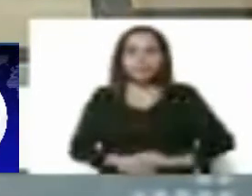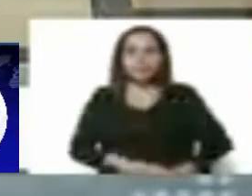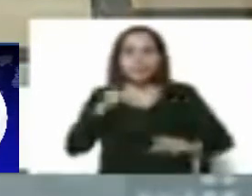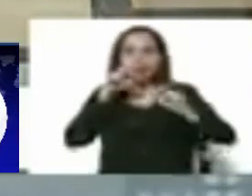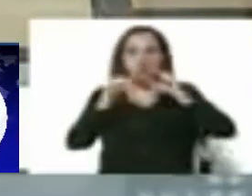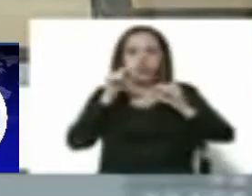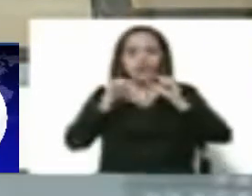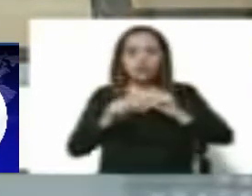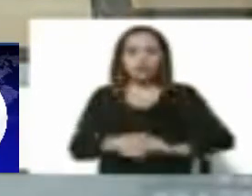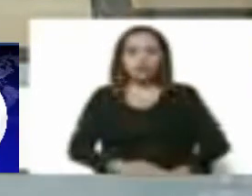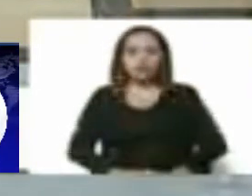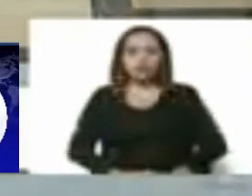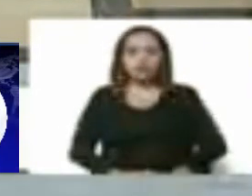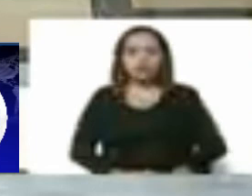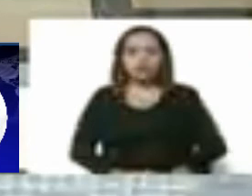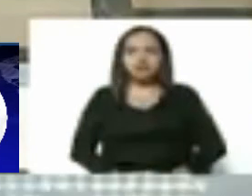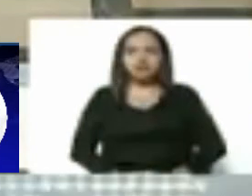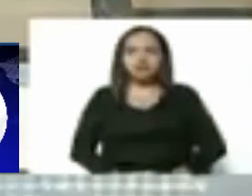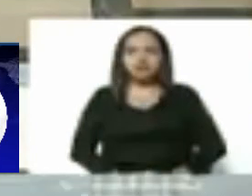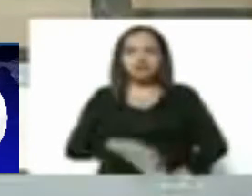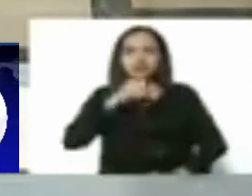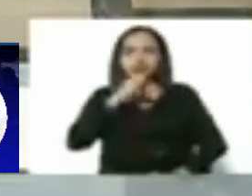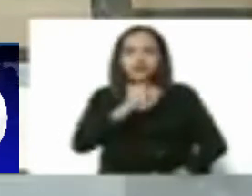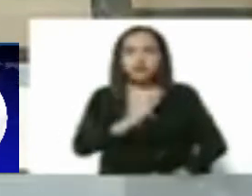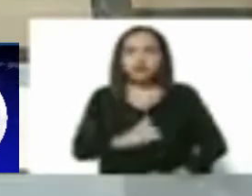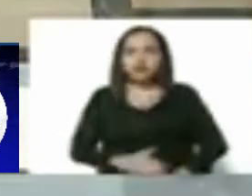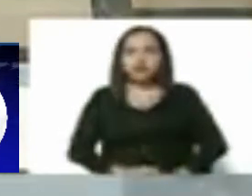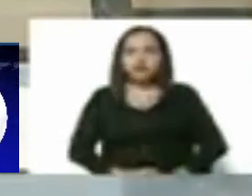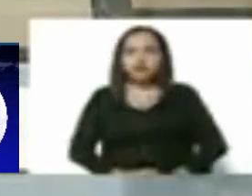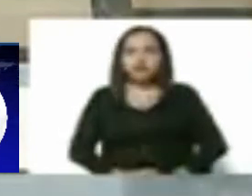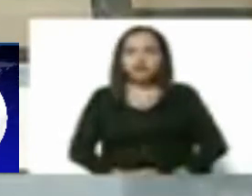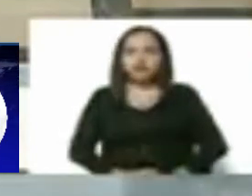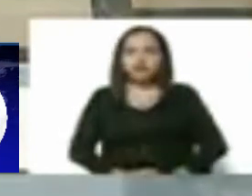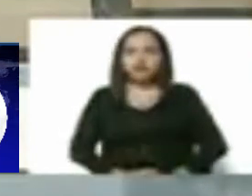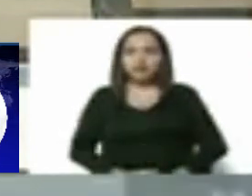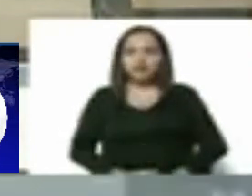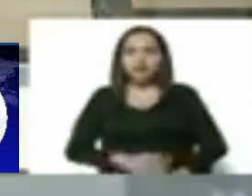en tratamiento y en reposo. Para Notimara, reportó Ángelo Balbuena.